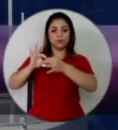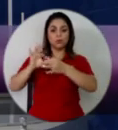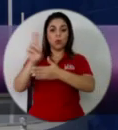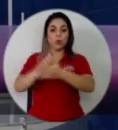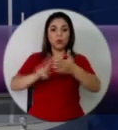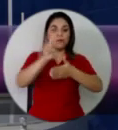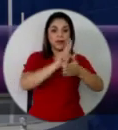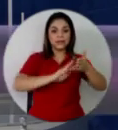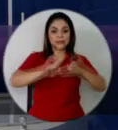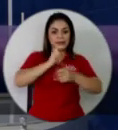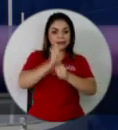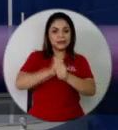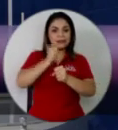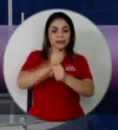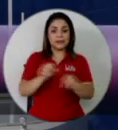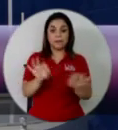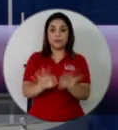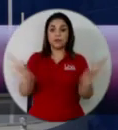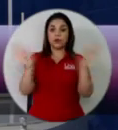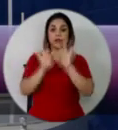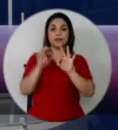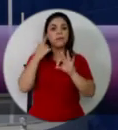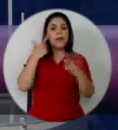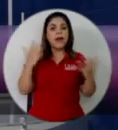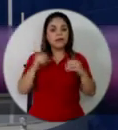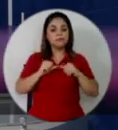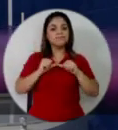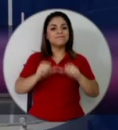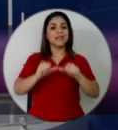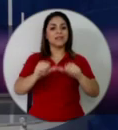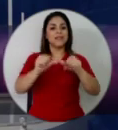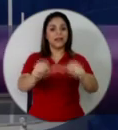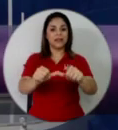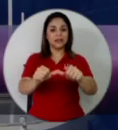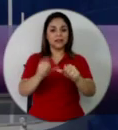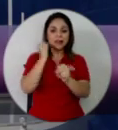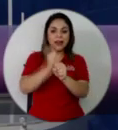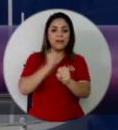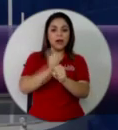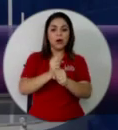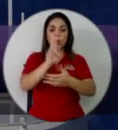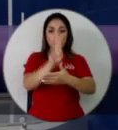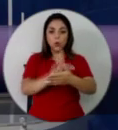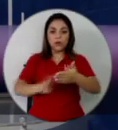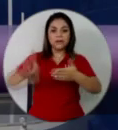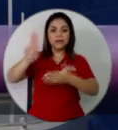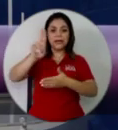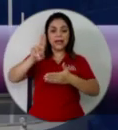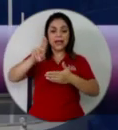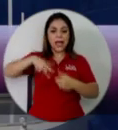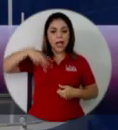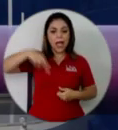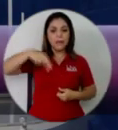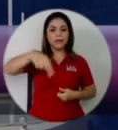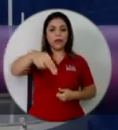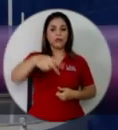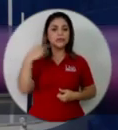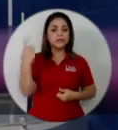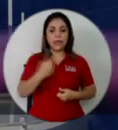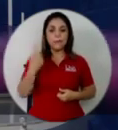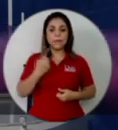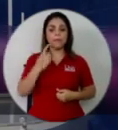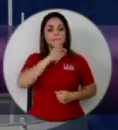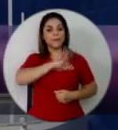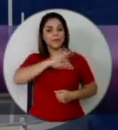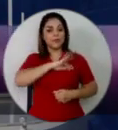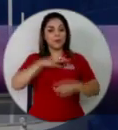interuniversitario es fundamental para mantener esta acción universitaria caminando, por supuesto siempre en beneficio